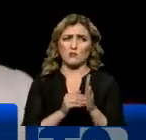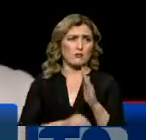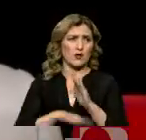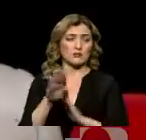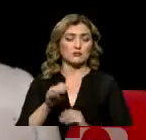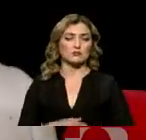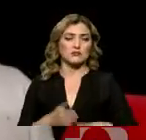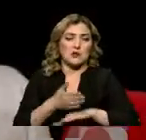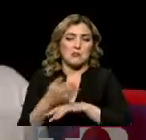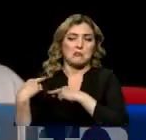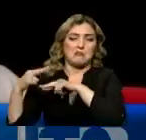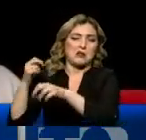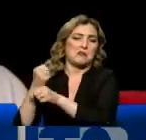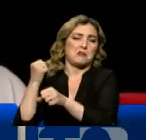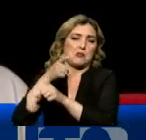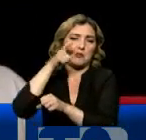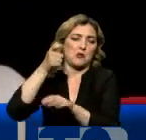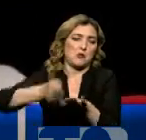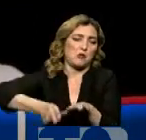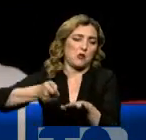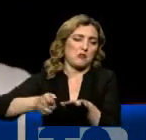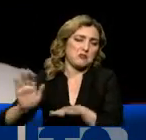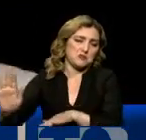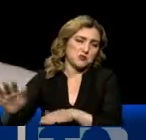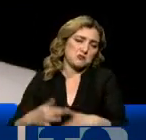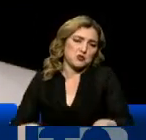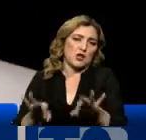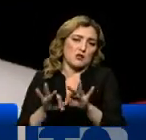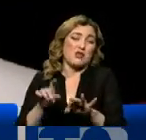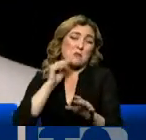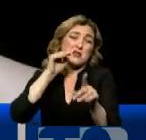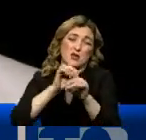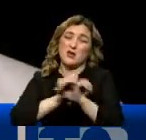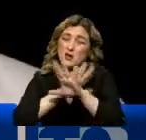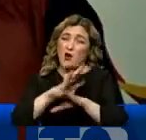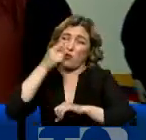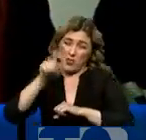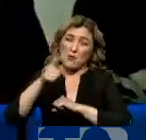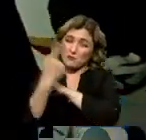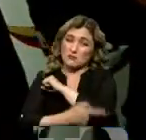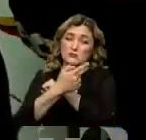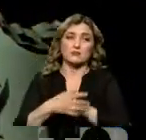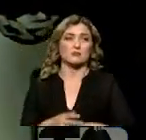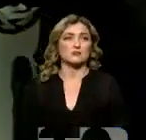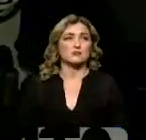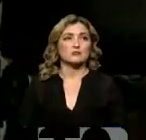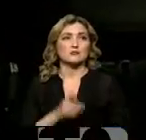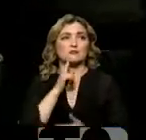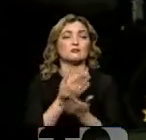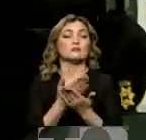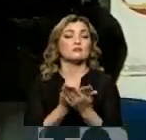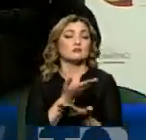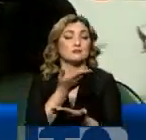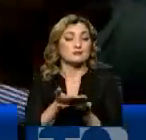que venga en adelante será trabajo de fiscales y jueces y será muy importante para enviar un mensaje de no impunidad al país. Entre los elementos de convicción